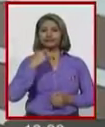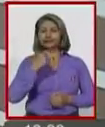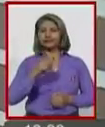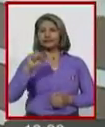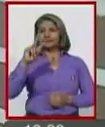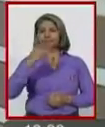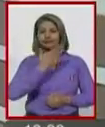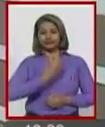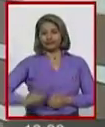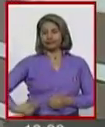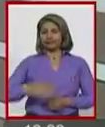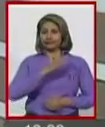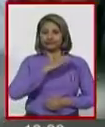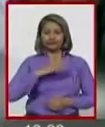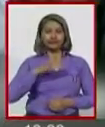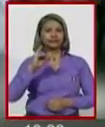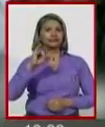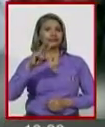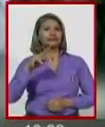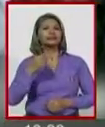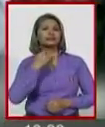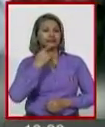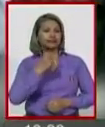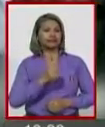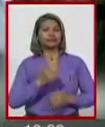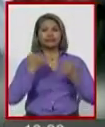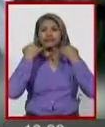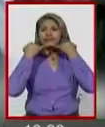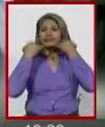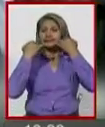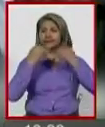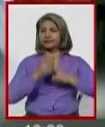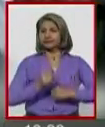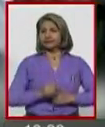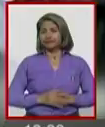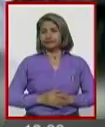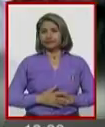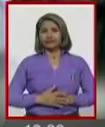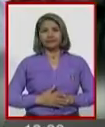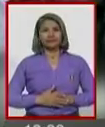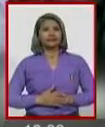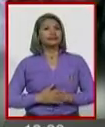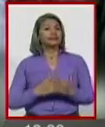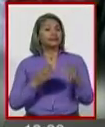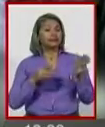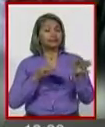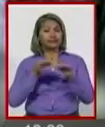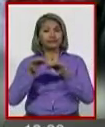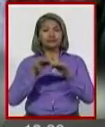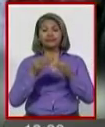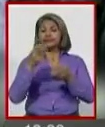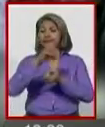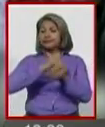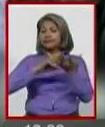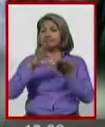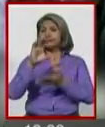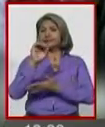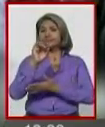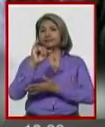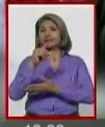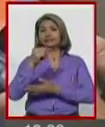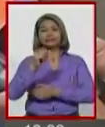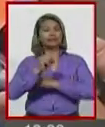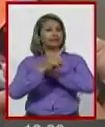Camacho, vicepresidente del Comité Cívico, se refirió a las declaraciones del primer mandatario con respecto al conflicto del nuevo